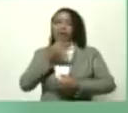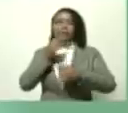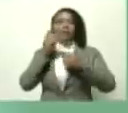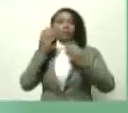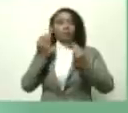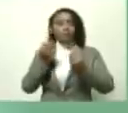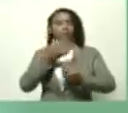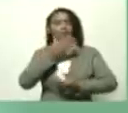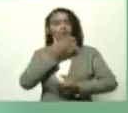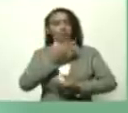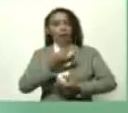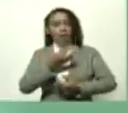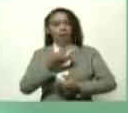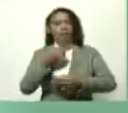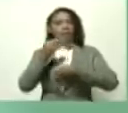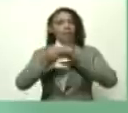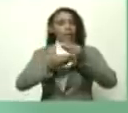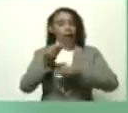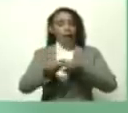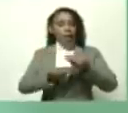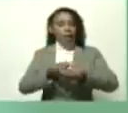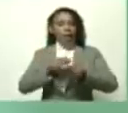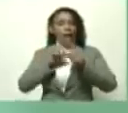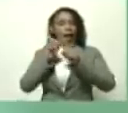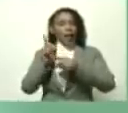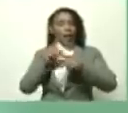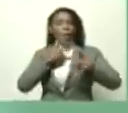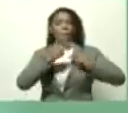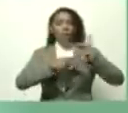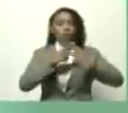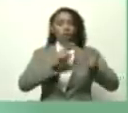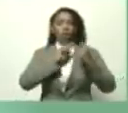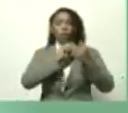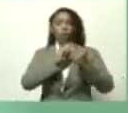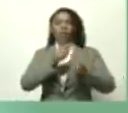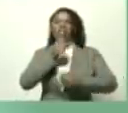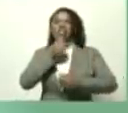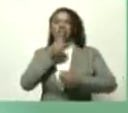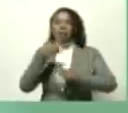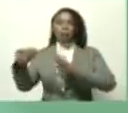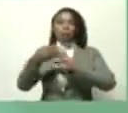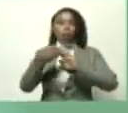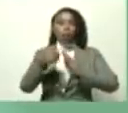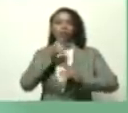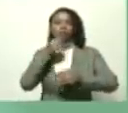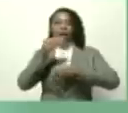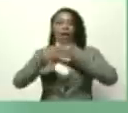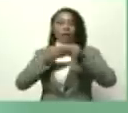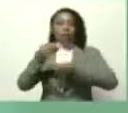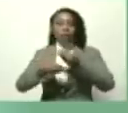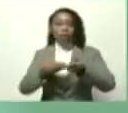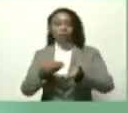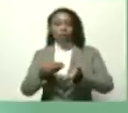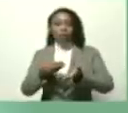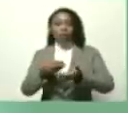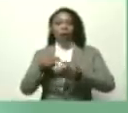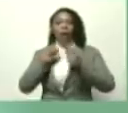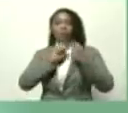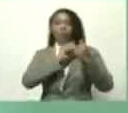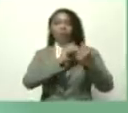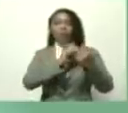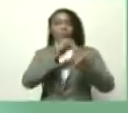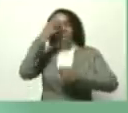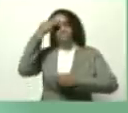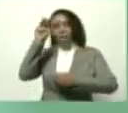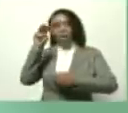muy fácil que se reanuden esos procesos de diálogo. Quien atacó, quien agredió el diálogo en